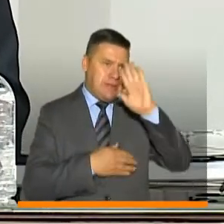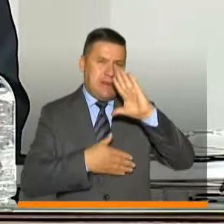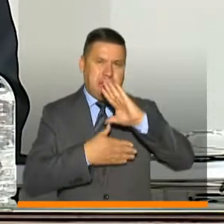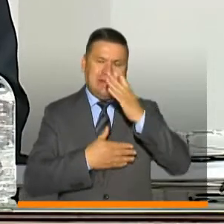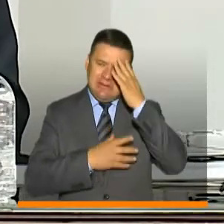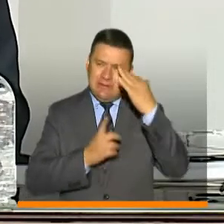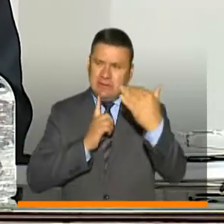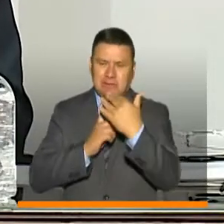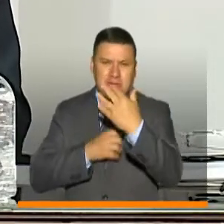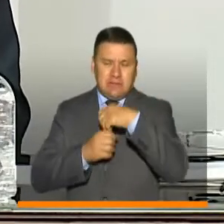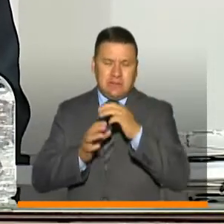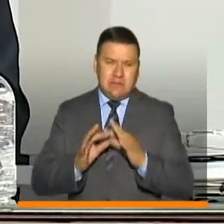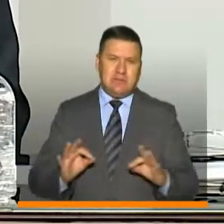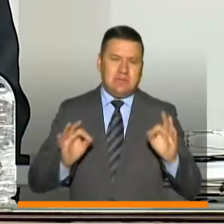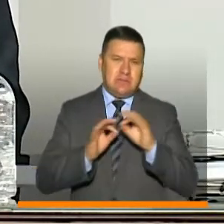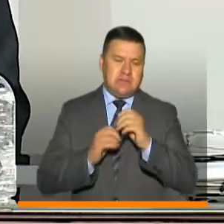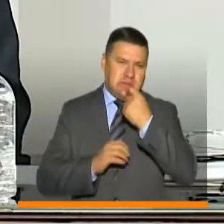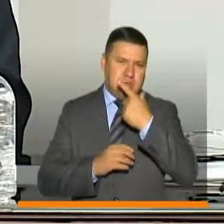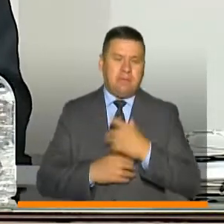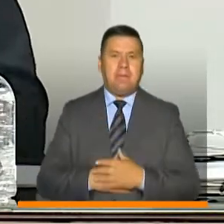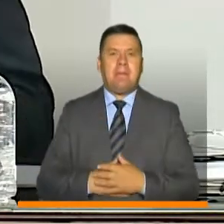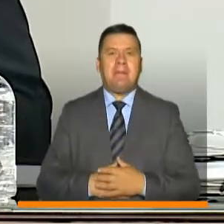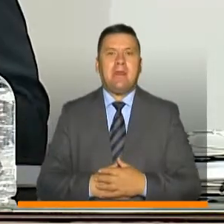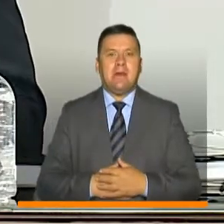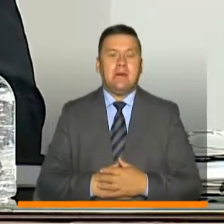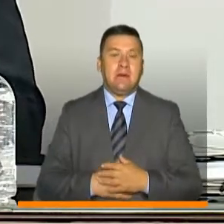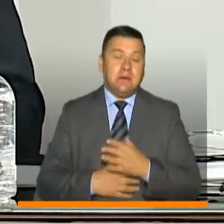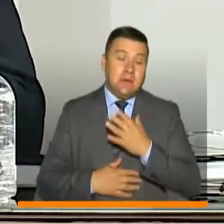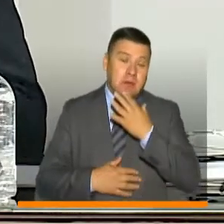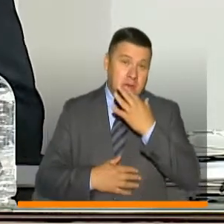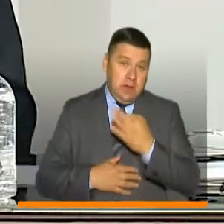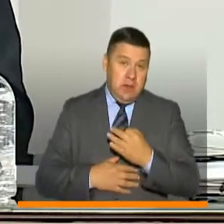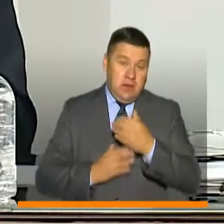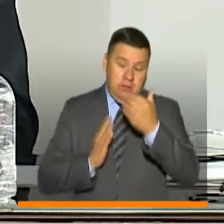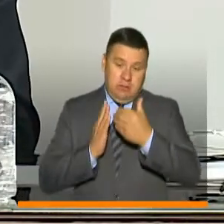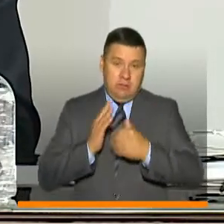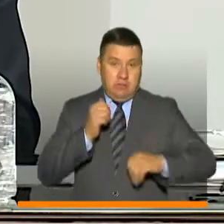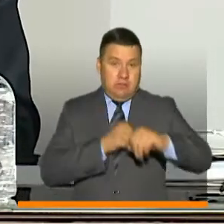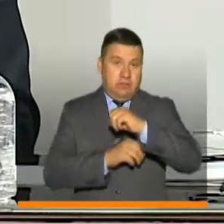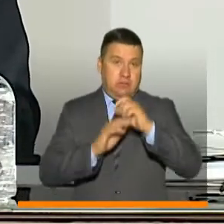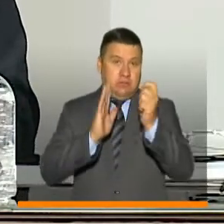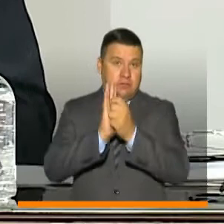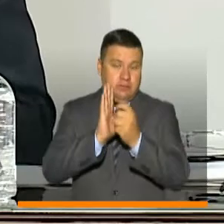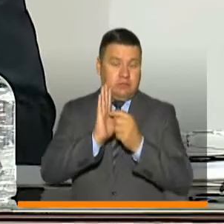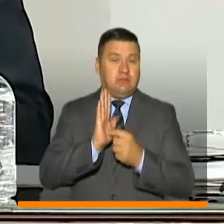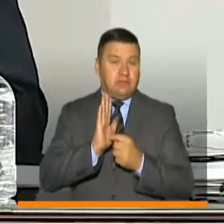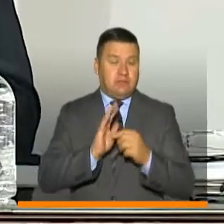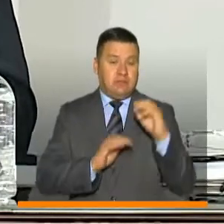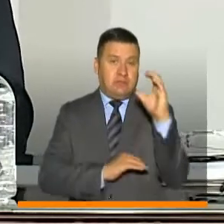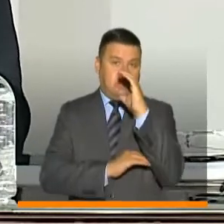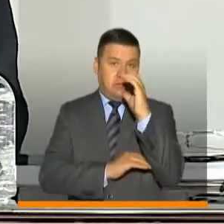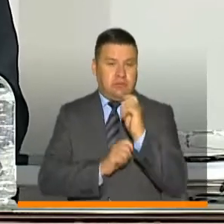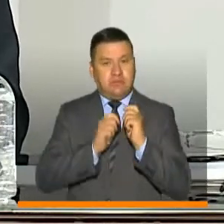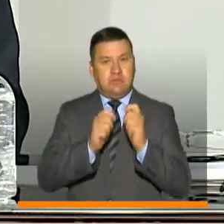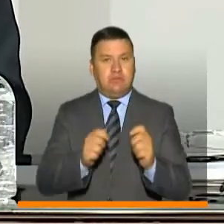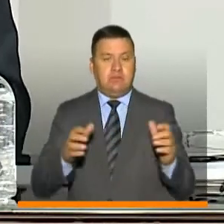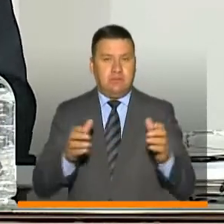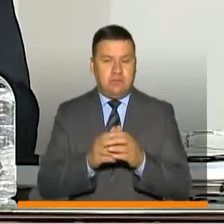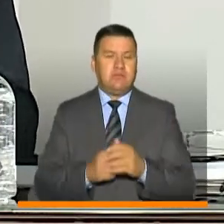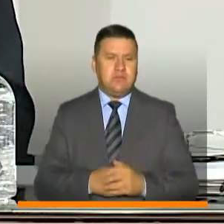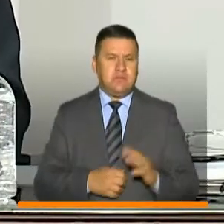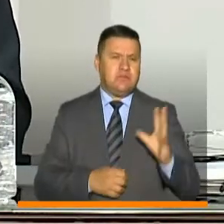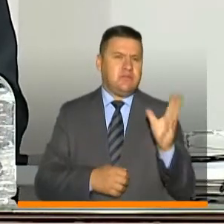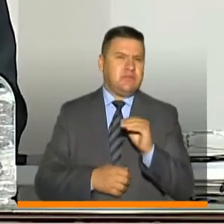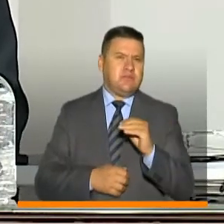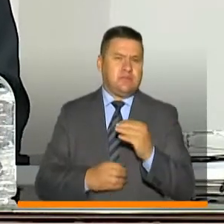nos trae a nosotros importantes desafíos. Pero lo cierto es que la agenda de reactivación que Colombia le ha planteado a